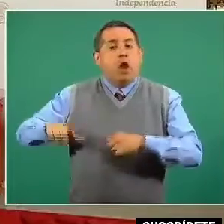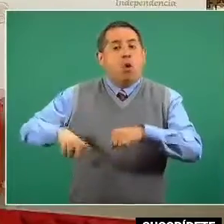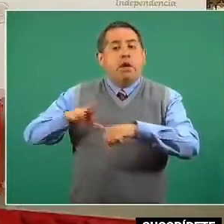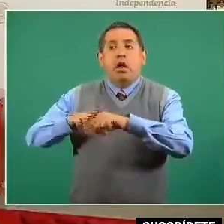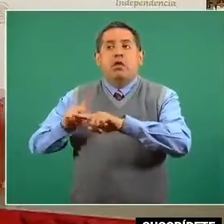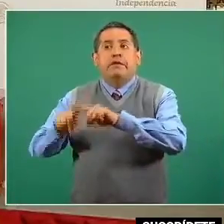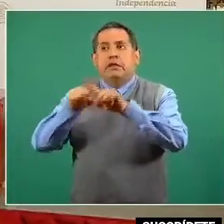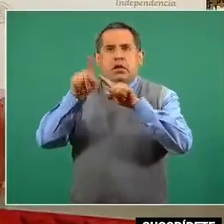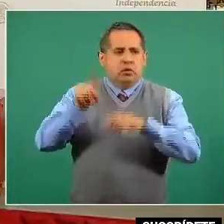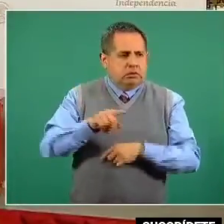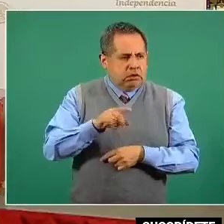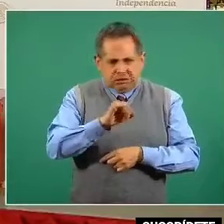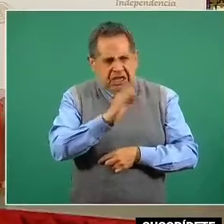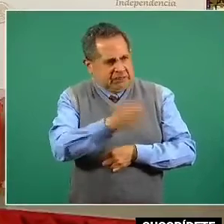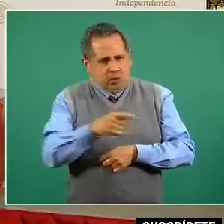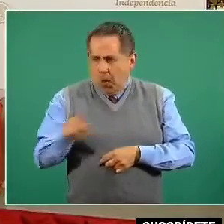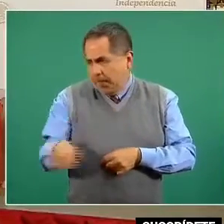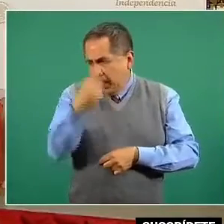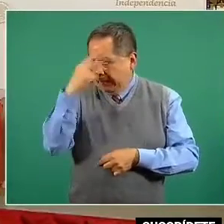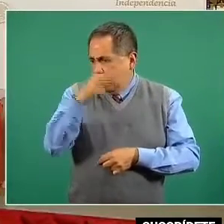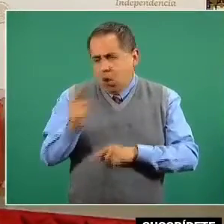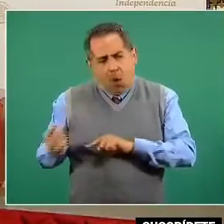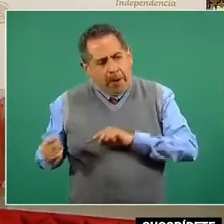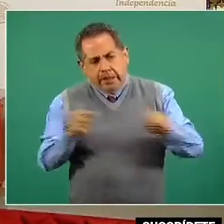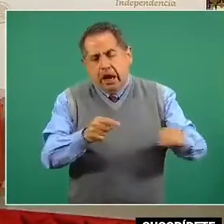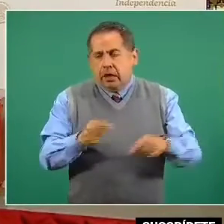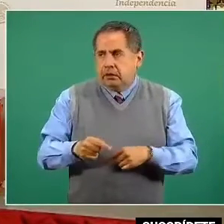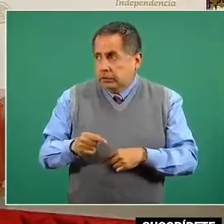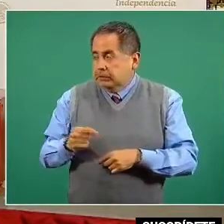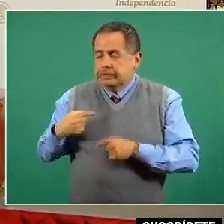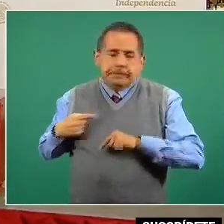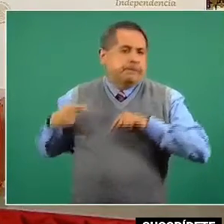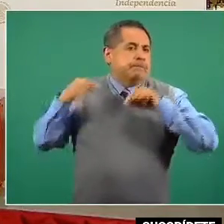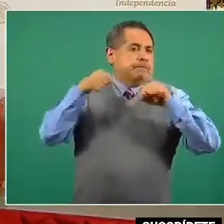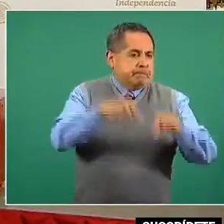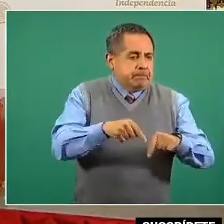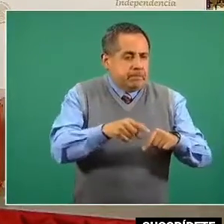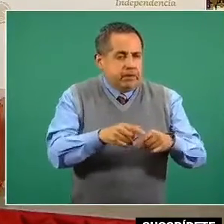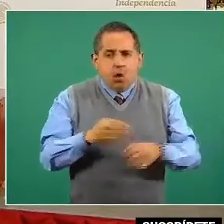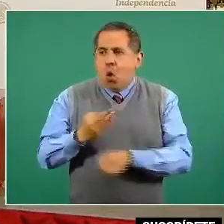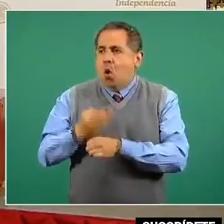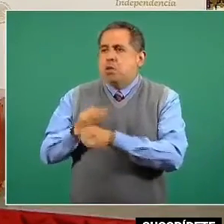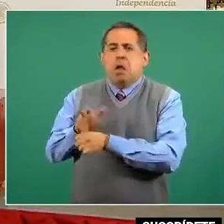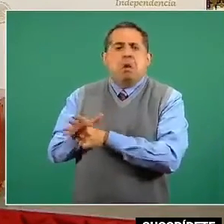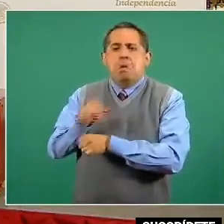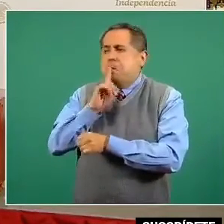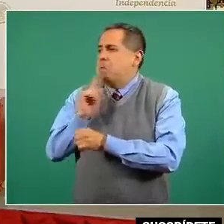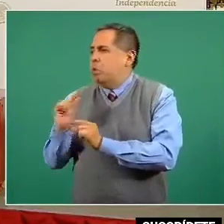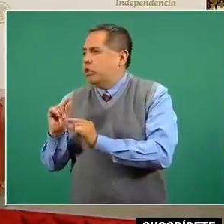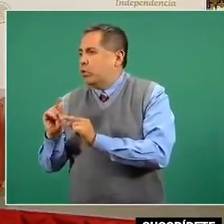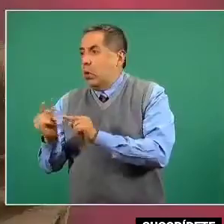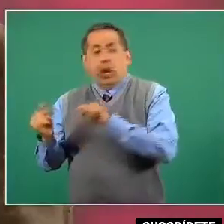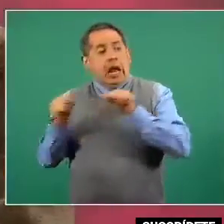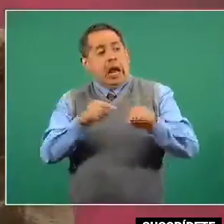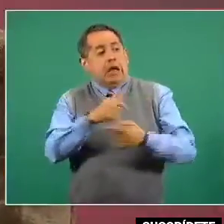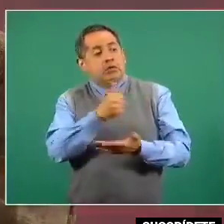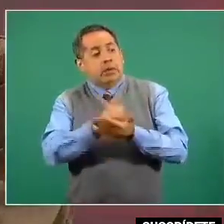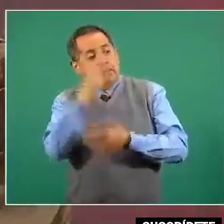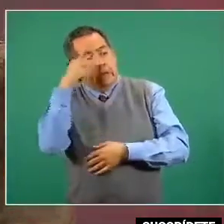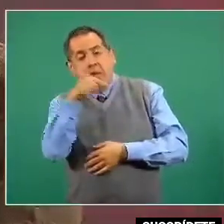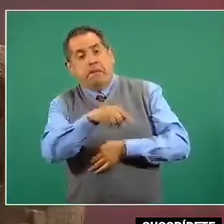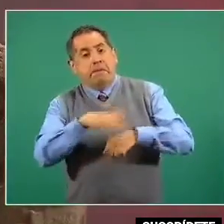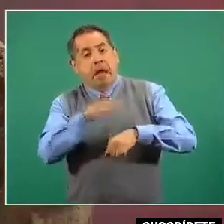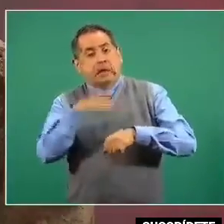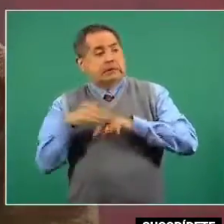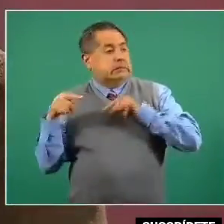de esos estados que, conscientes de que en este momento no tienen tanto apremio, apoyan a la Ciudad de México. Puede ocurrir que el